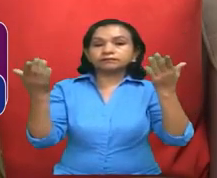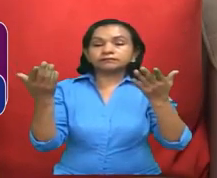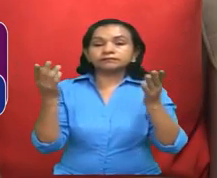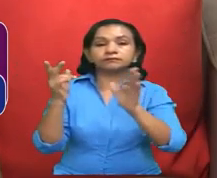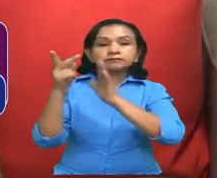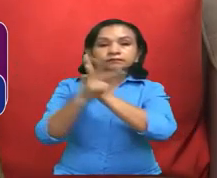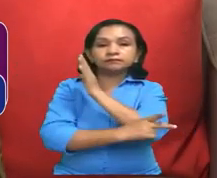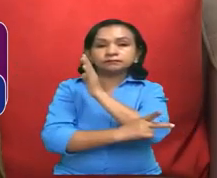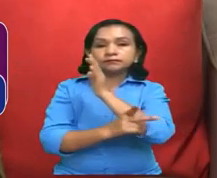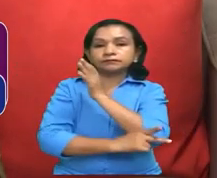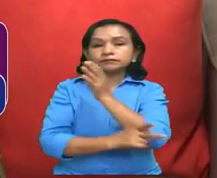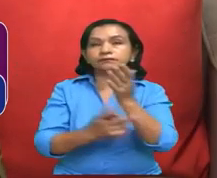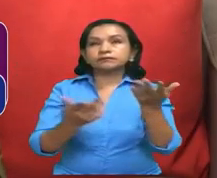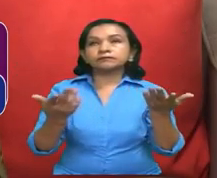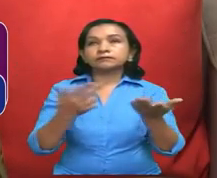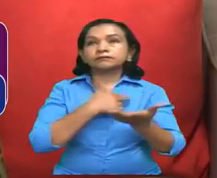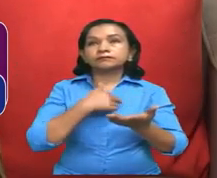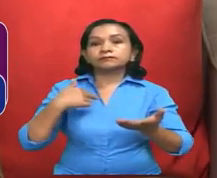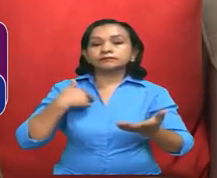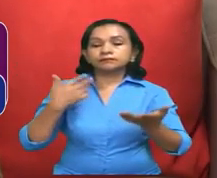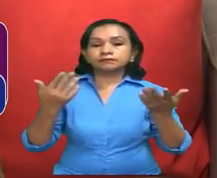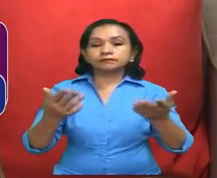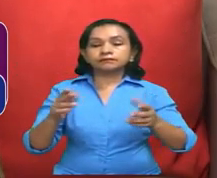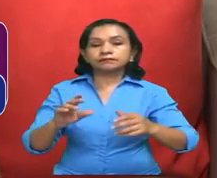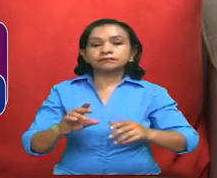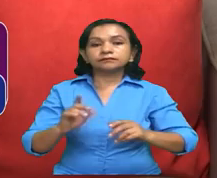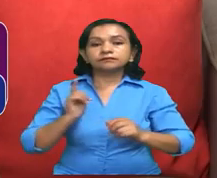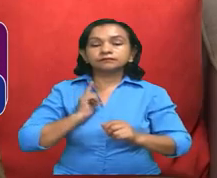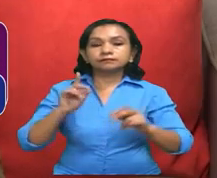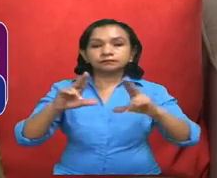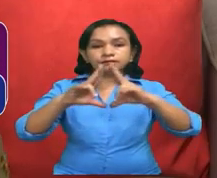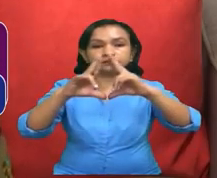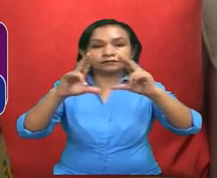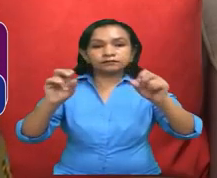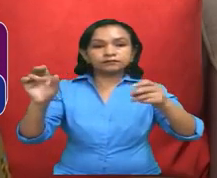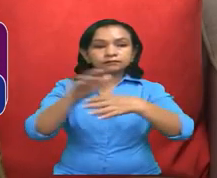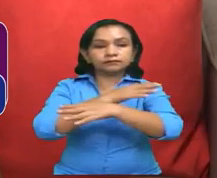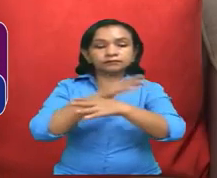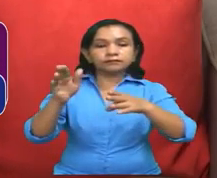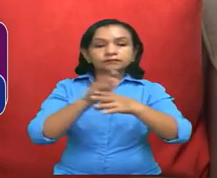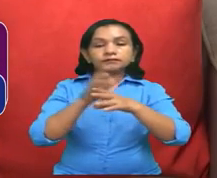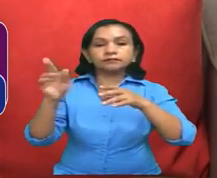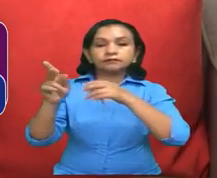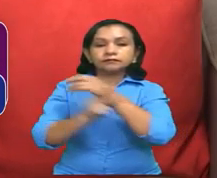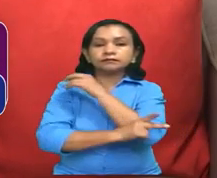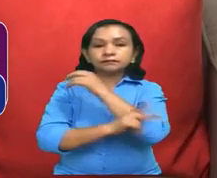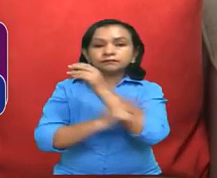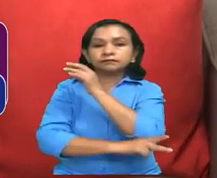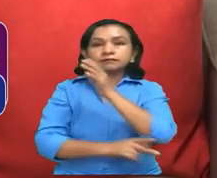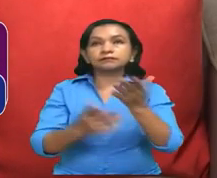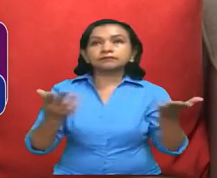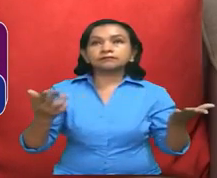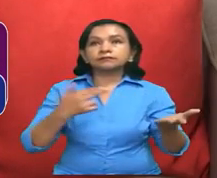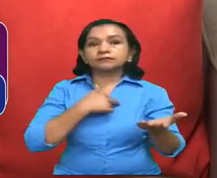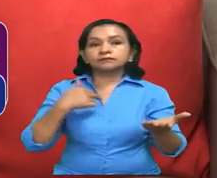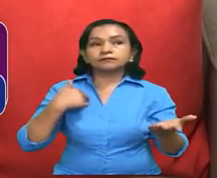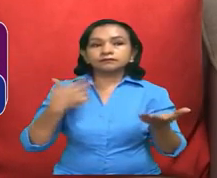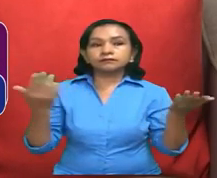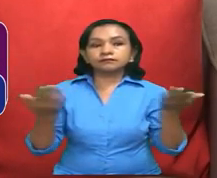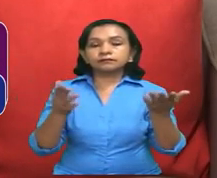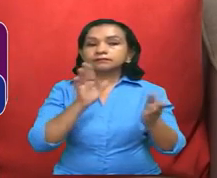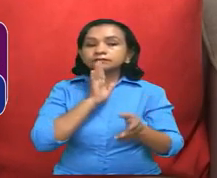pues es el producto menos contaminante, el turismo, y lo bonito es que también integra